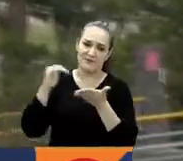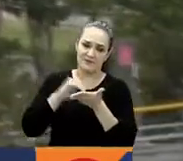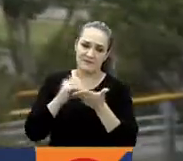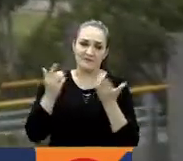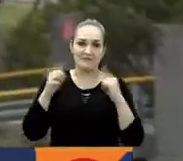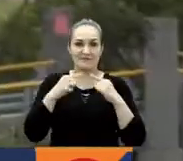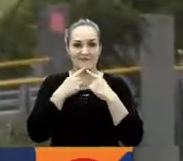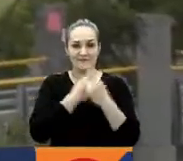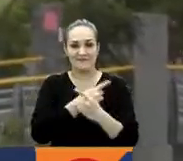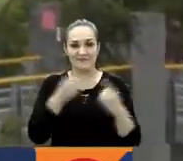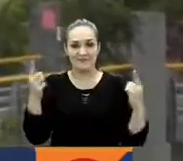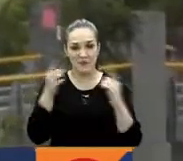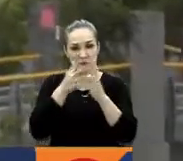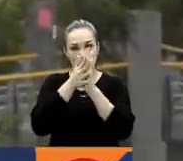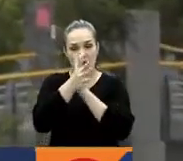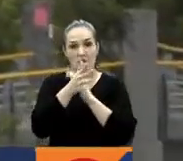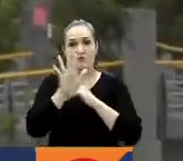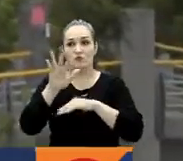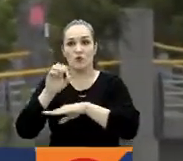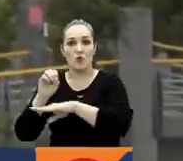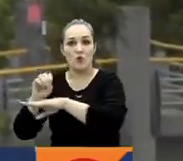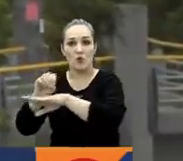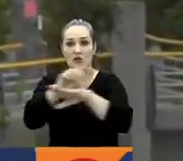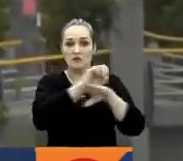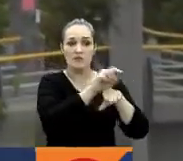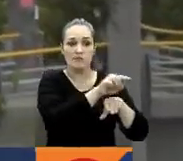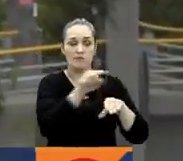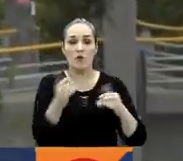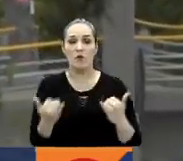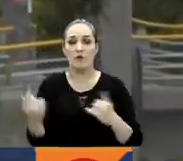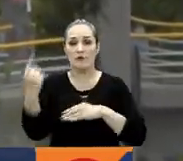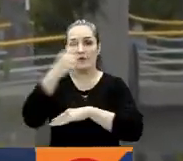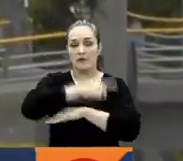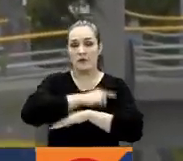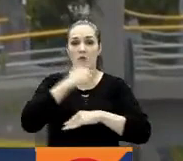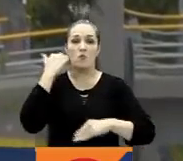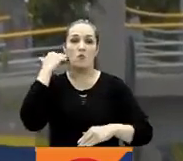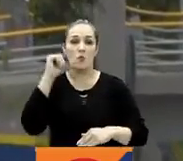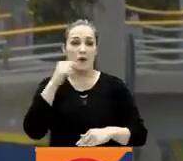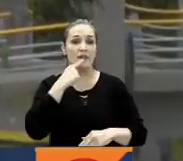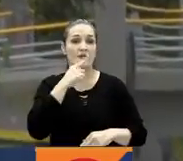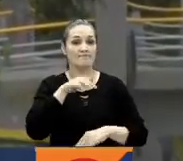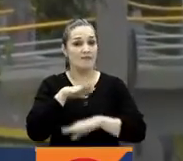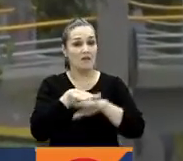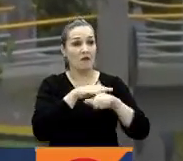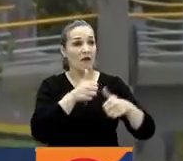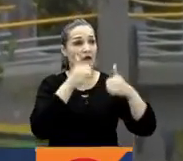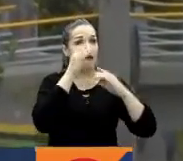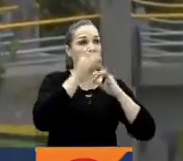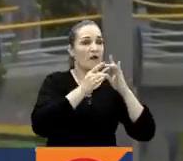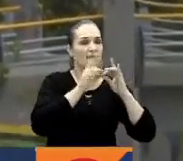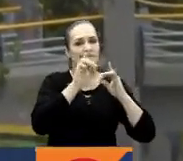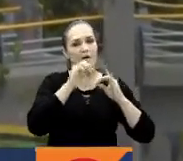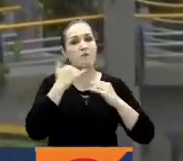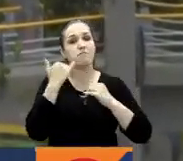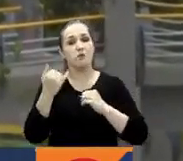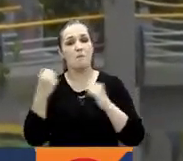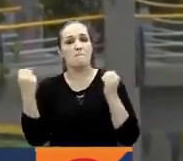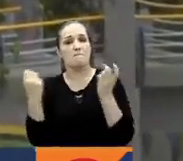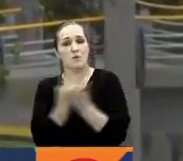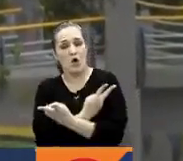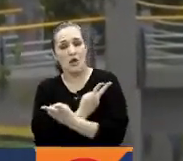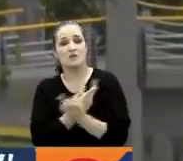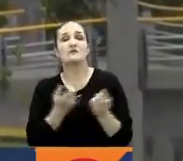pues también les cuento que diferentes organismos hoy en el Día de la Mujer han alertado también sobre la violencia de género y las brechas laborales